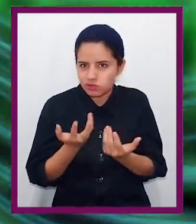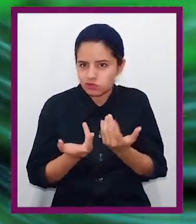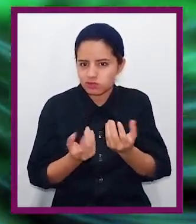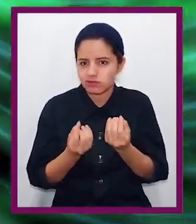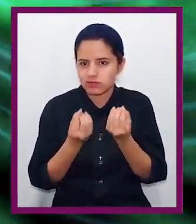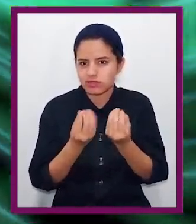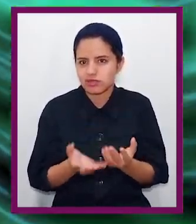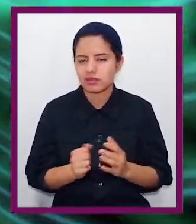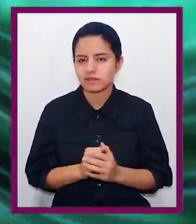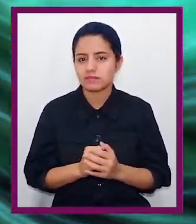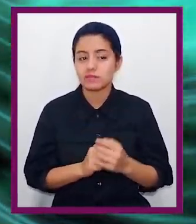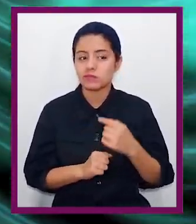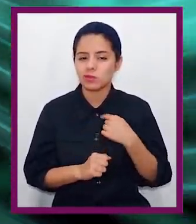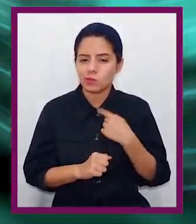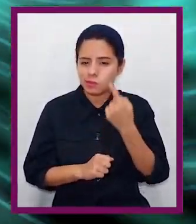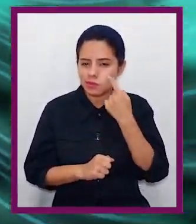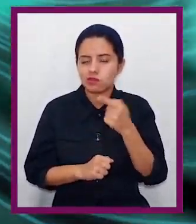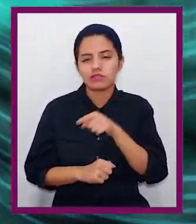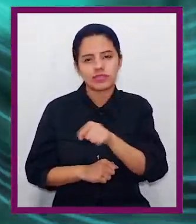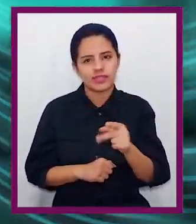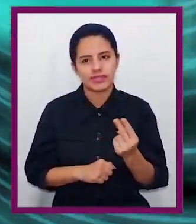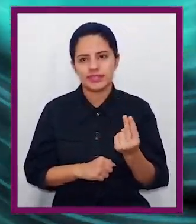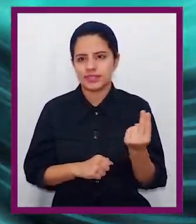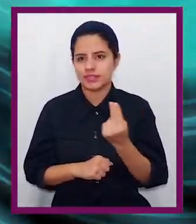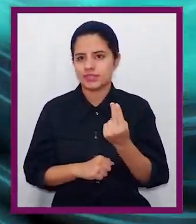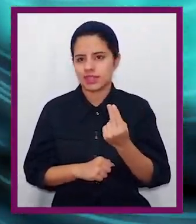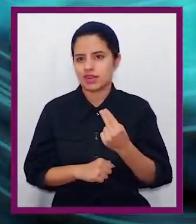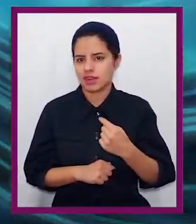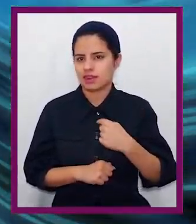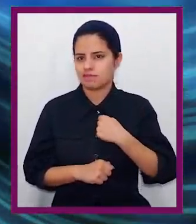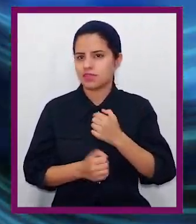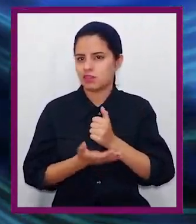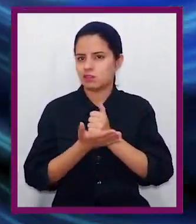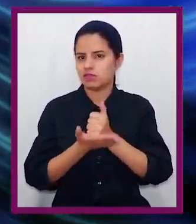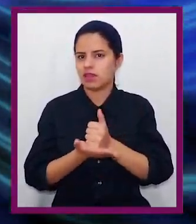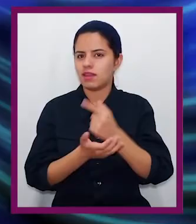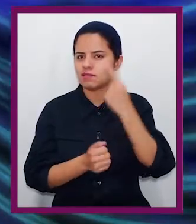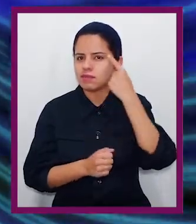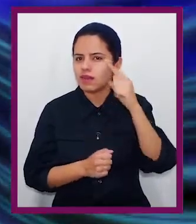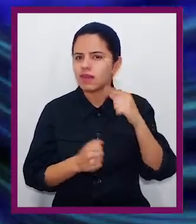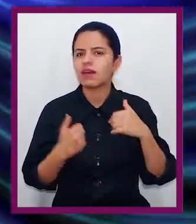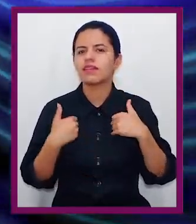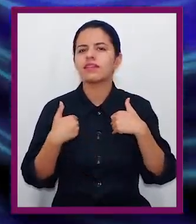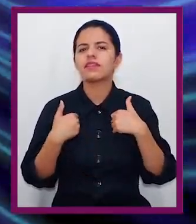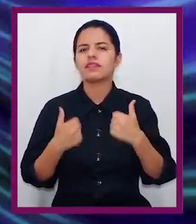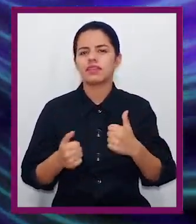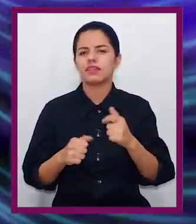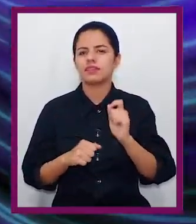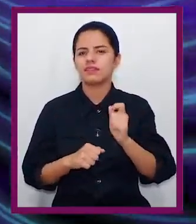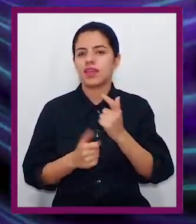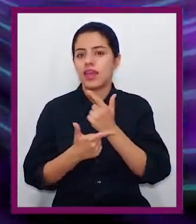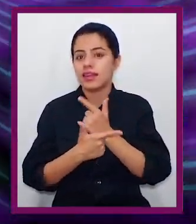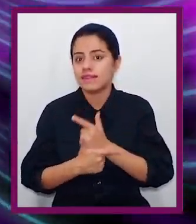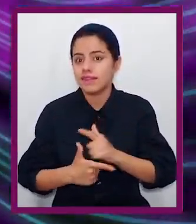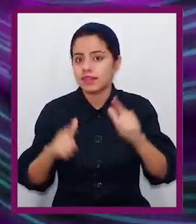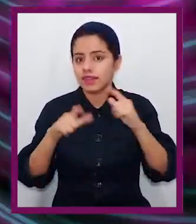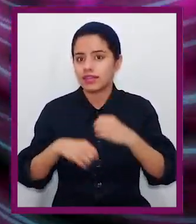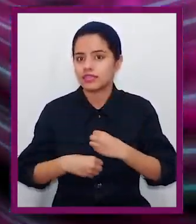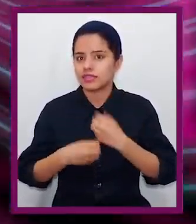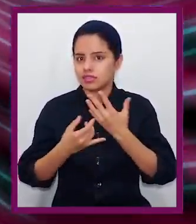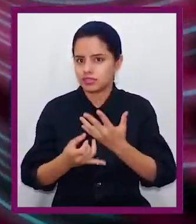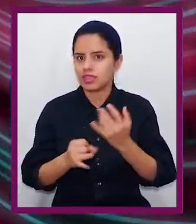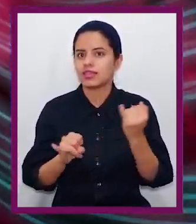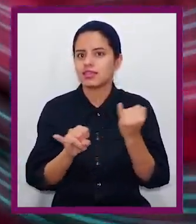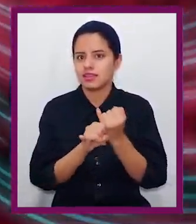nomás. Y veo que necesitan urgentemente de mí para entender mejor este fenómeno de la libertad de